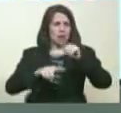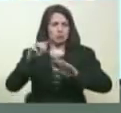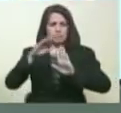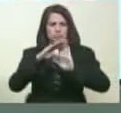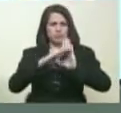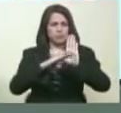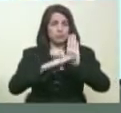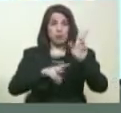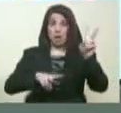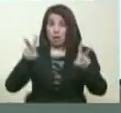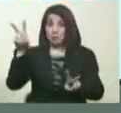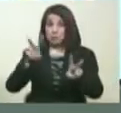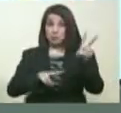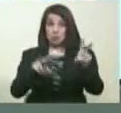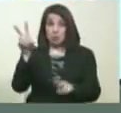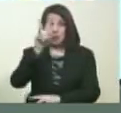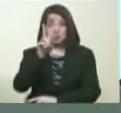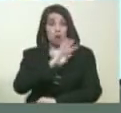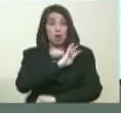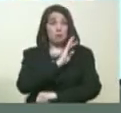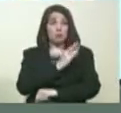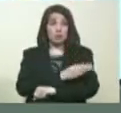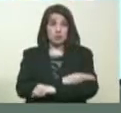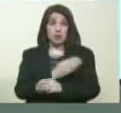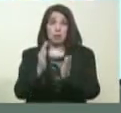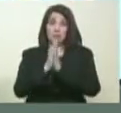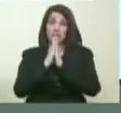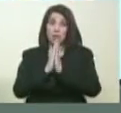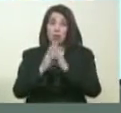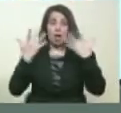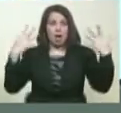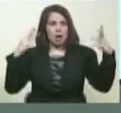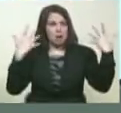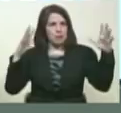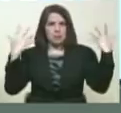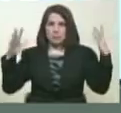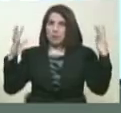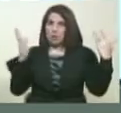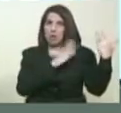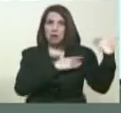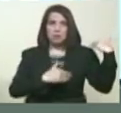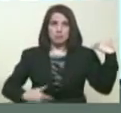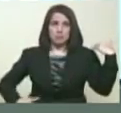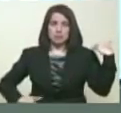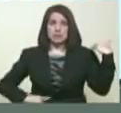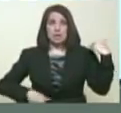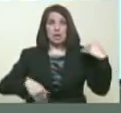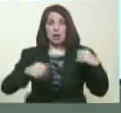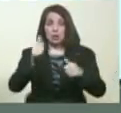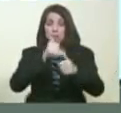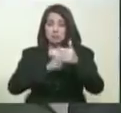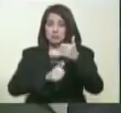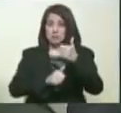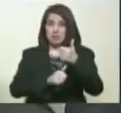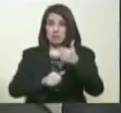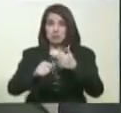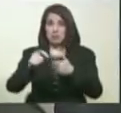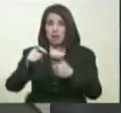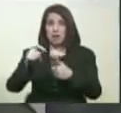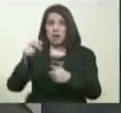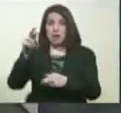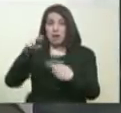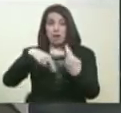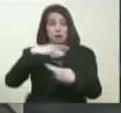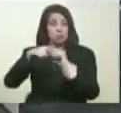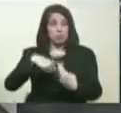exposición Expo Venezuela Potencia. Por favor, vamos a recibir con un aplauso al vicepresidente ejecutivo de la República Bolivariana de